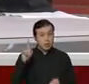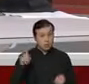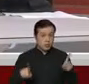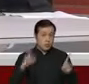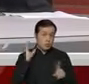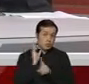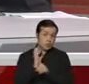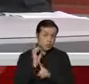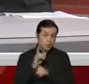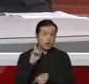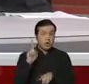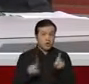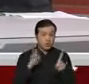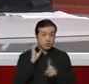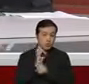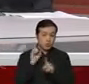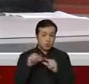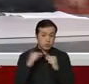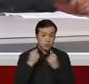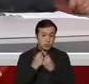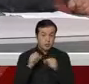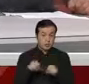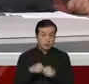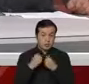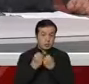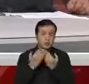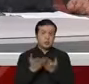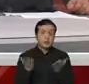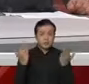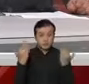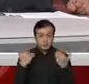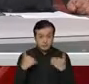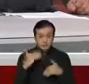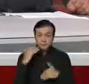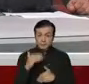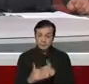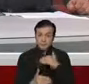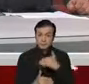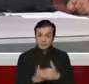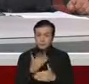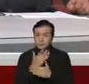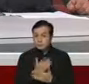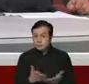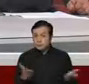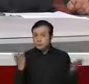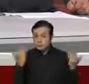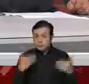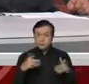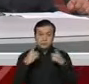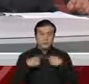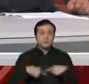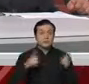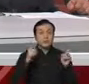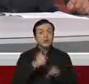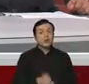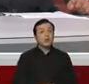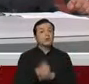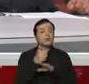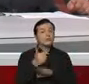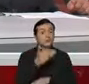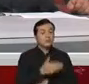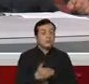críticas y cuestionamientos de un grupo de la sociedad, pero finalmente, con el pasar de los meses, ya con el anuncio de las autoridades,